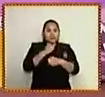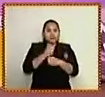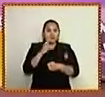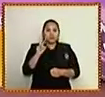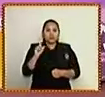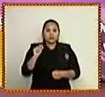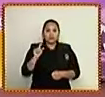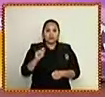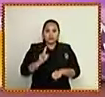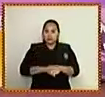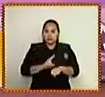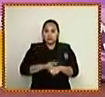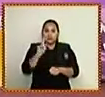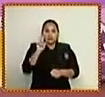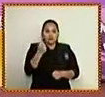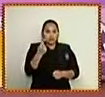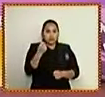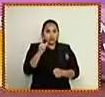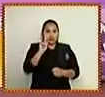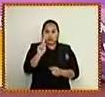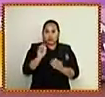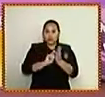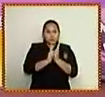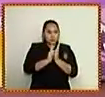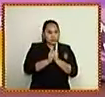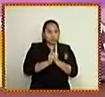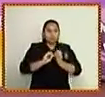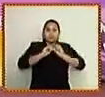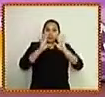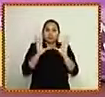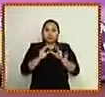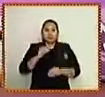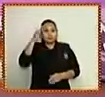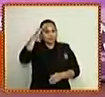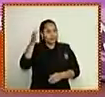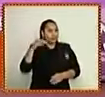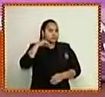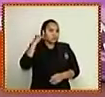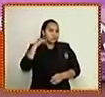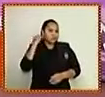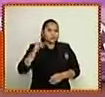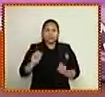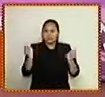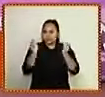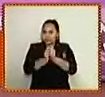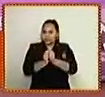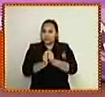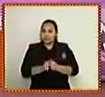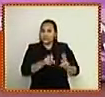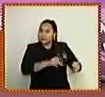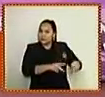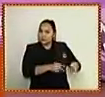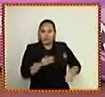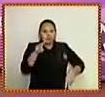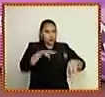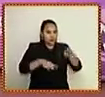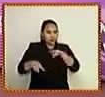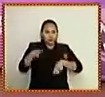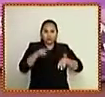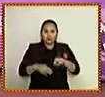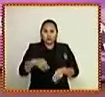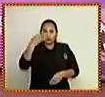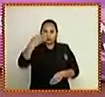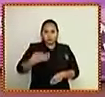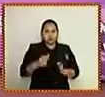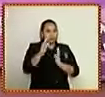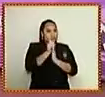ya se marcan las 11:01 de la mañana. Les saluda Marcela y me encuentro con la bonita compañía de nuestras firmas externas. Están para certificar